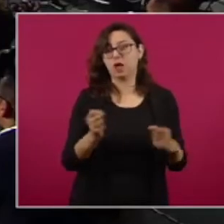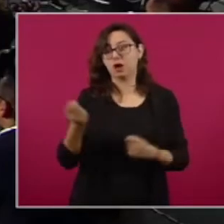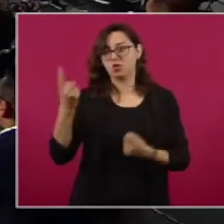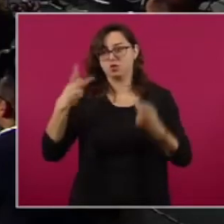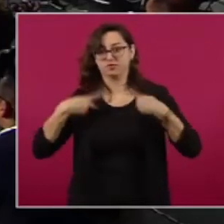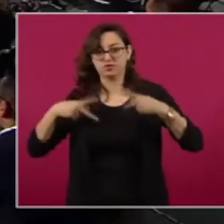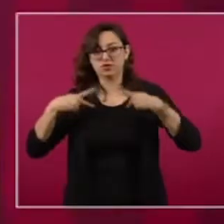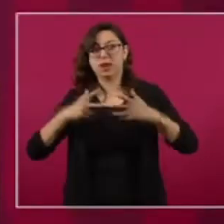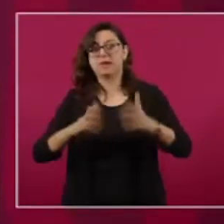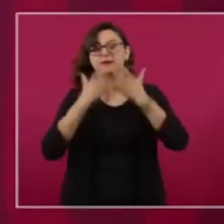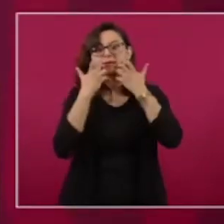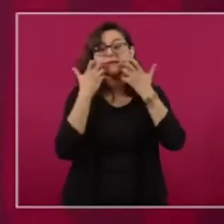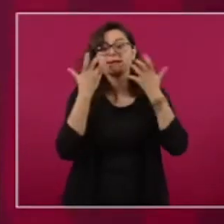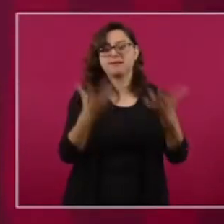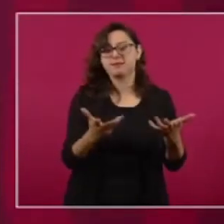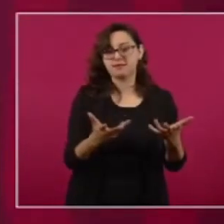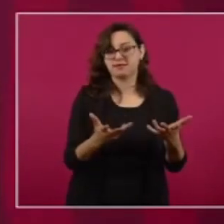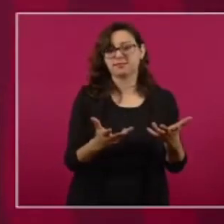porque